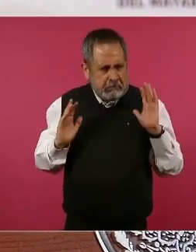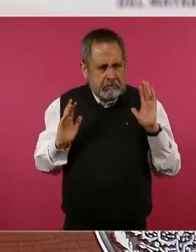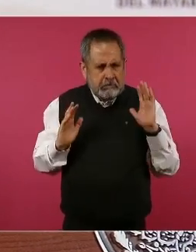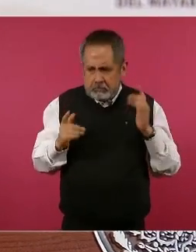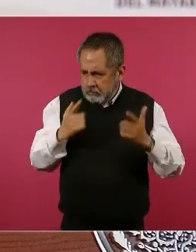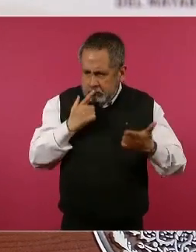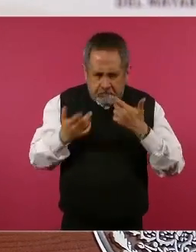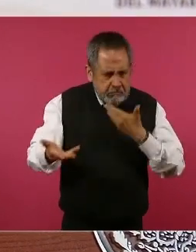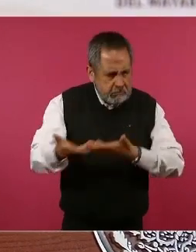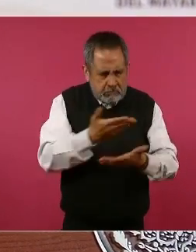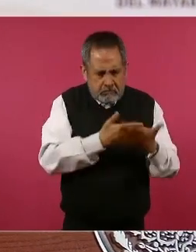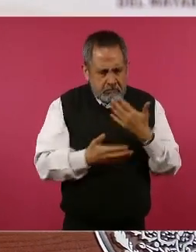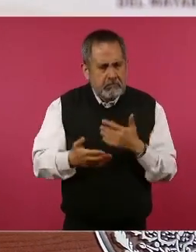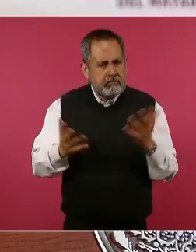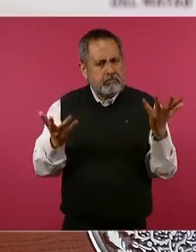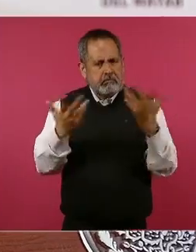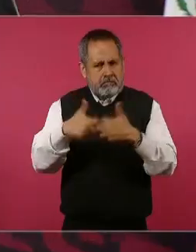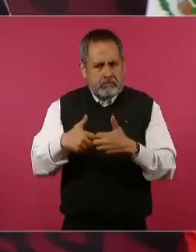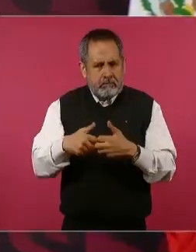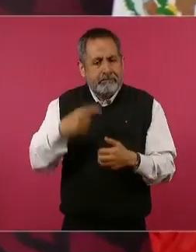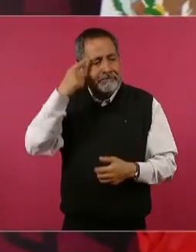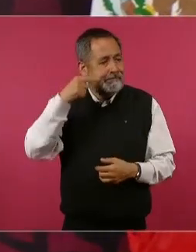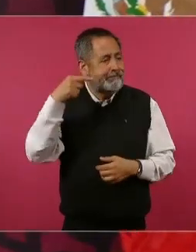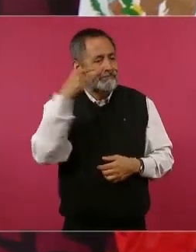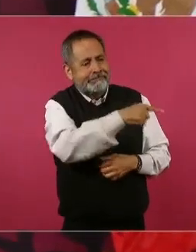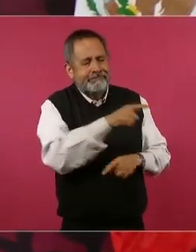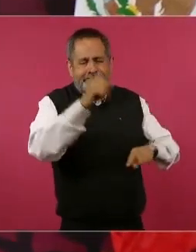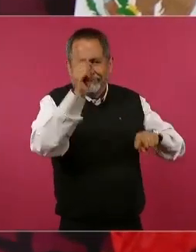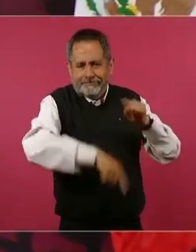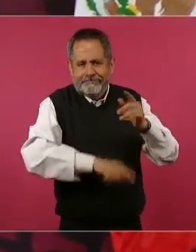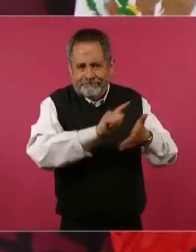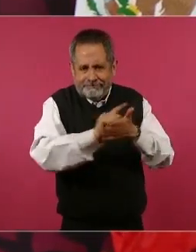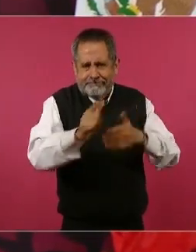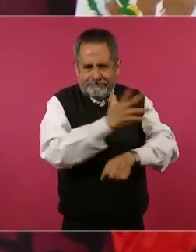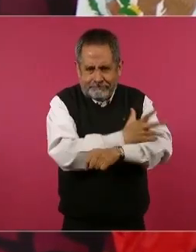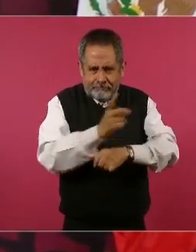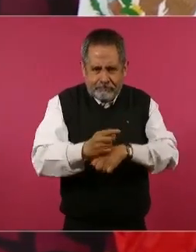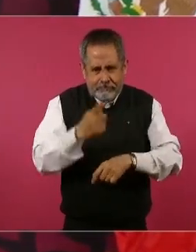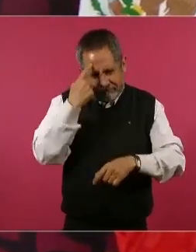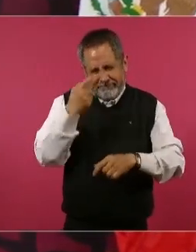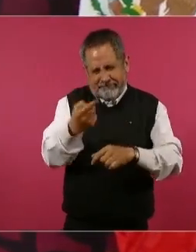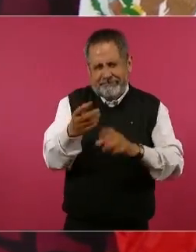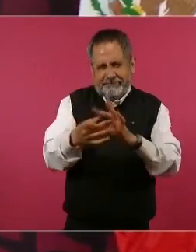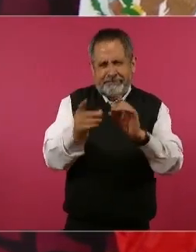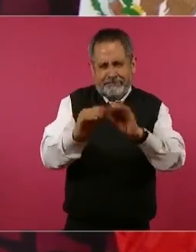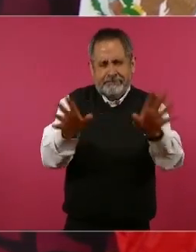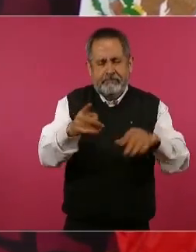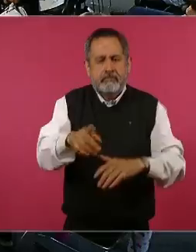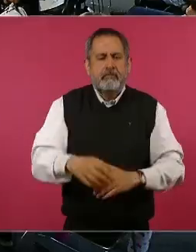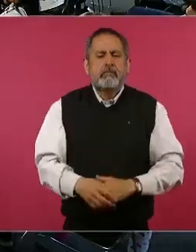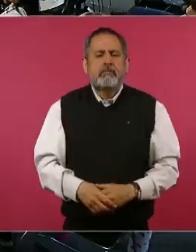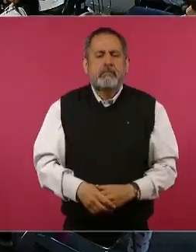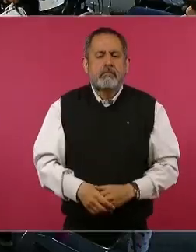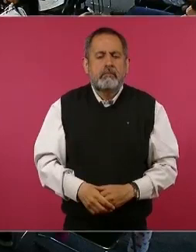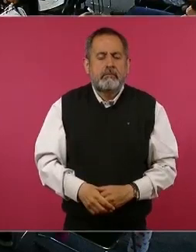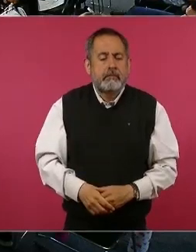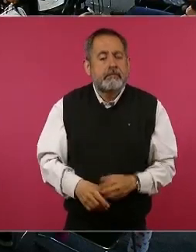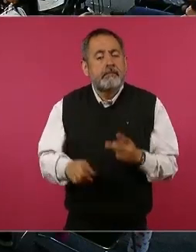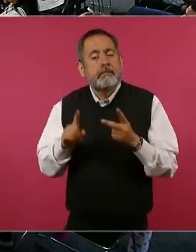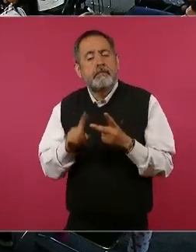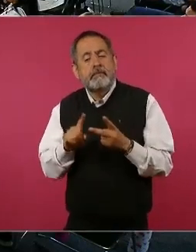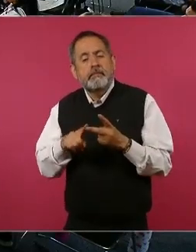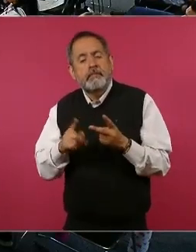Y lo que se busca es limpiar el Poder Judicial. Pero bueno, era para aclararlos. En una segunda